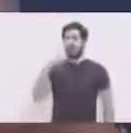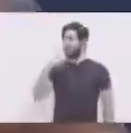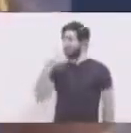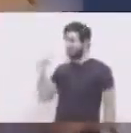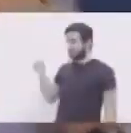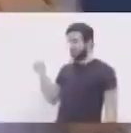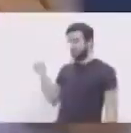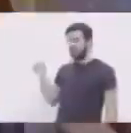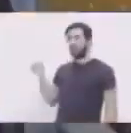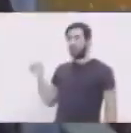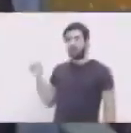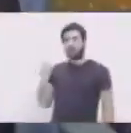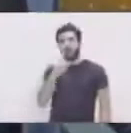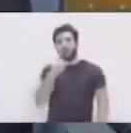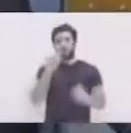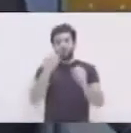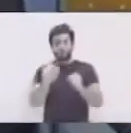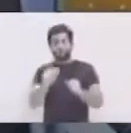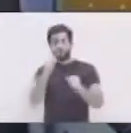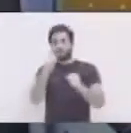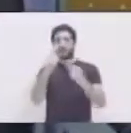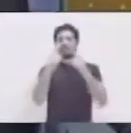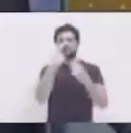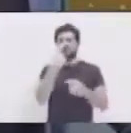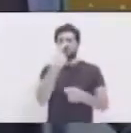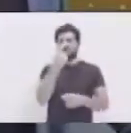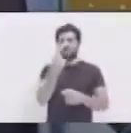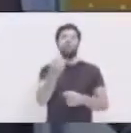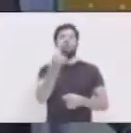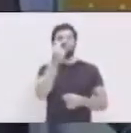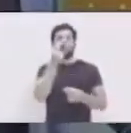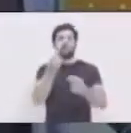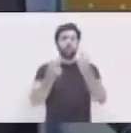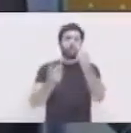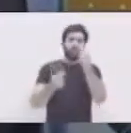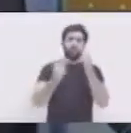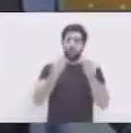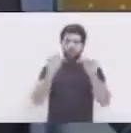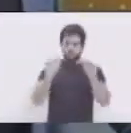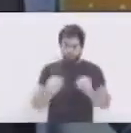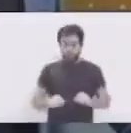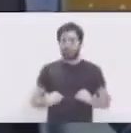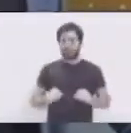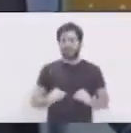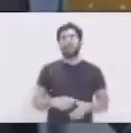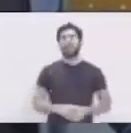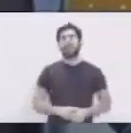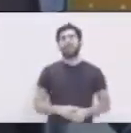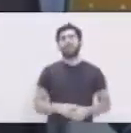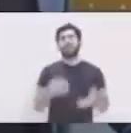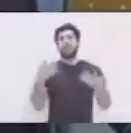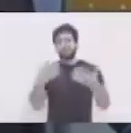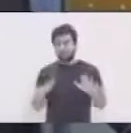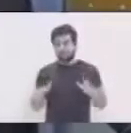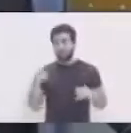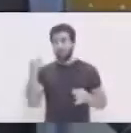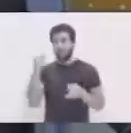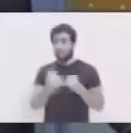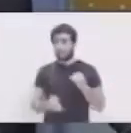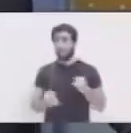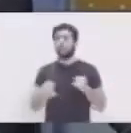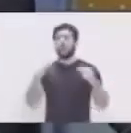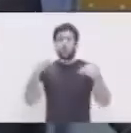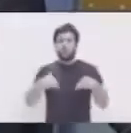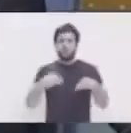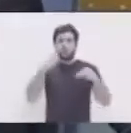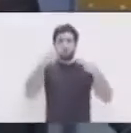Con un marcador le podemos hacer los dos puntitos negros que van a simular la nariz de la jirafa. Y ahora que ya la tenemos, por último, es